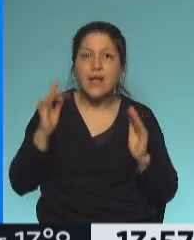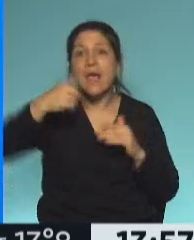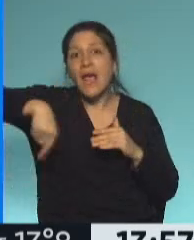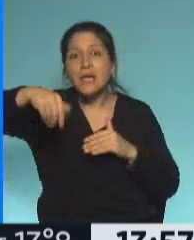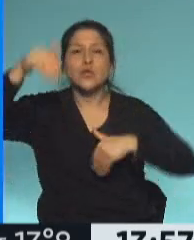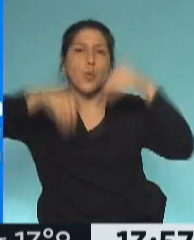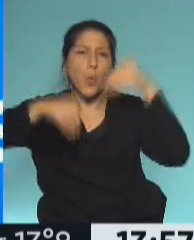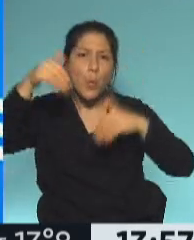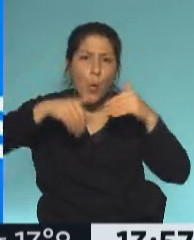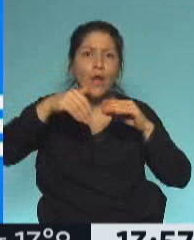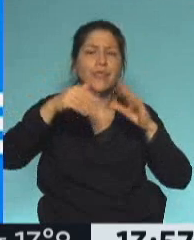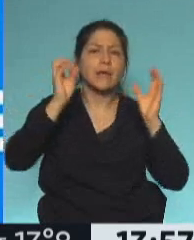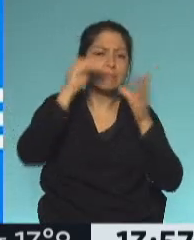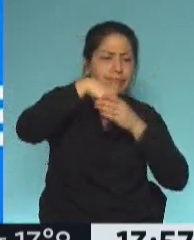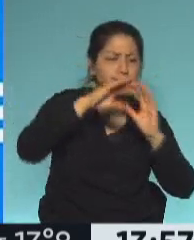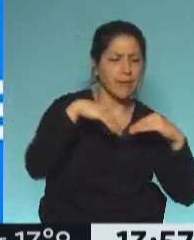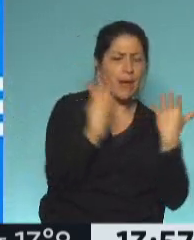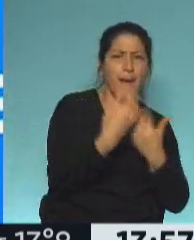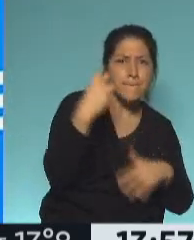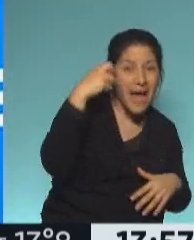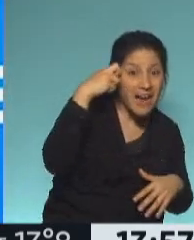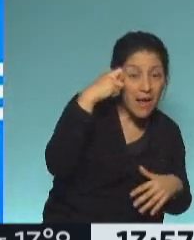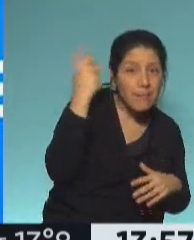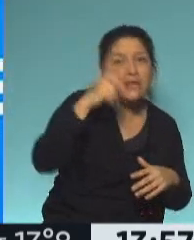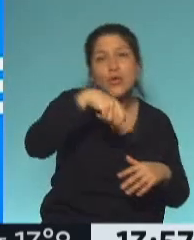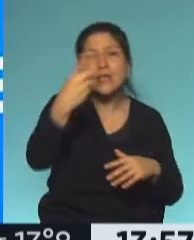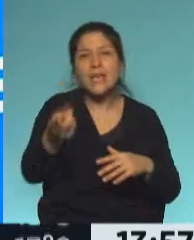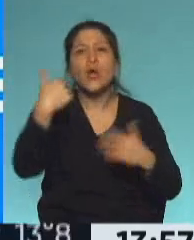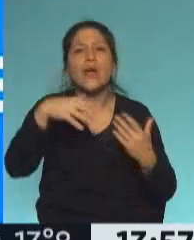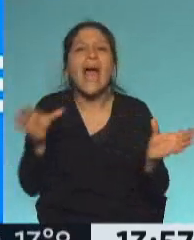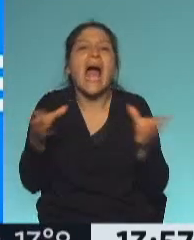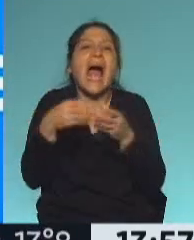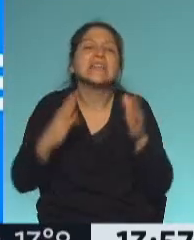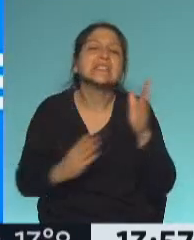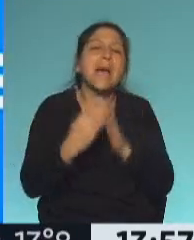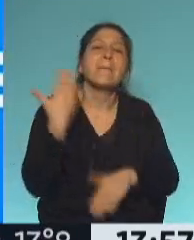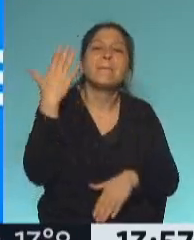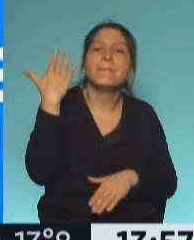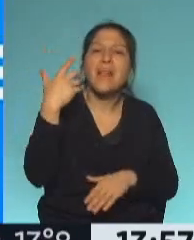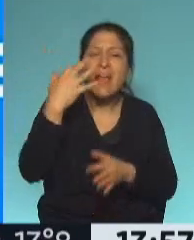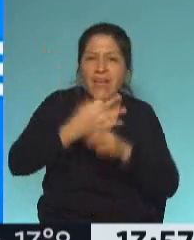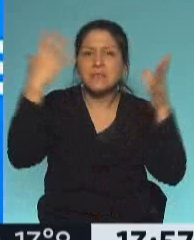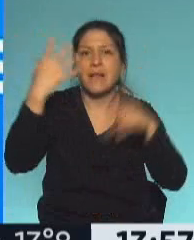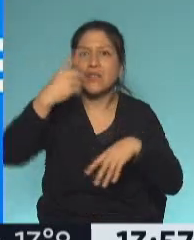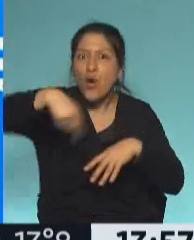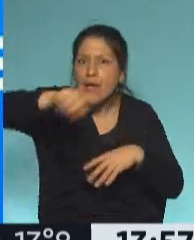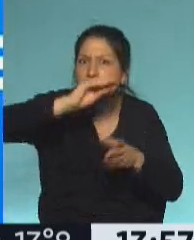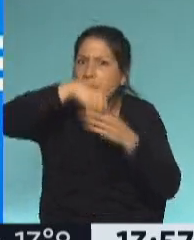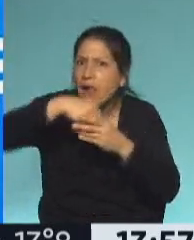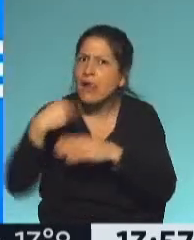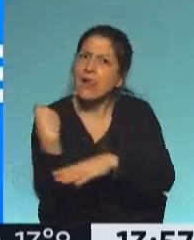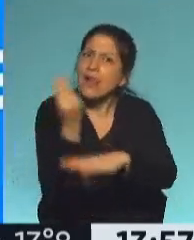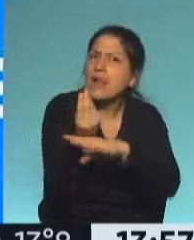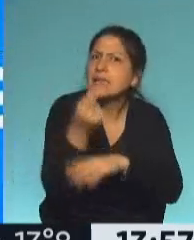del Parlamento y votan también esta asamblea de expertos. Ahora, el tema está en estos candidatos, quienes llegan a